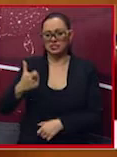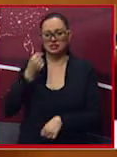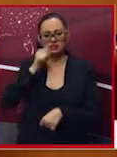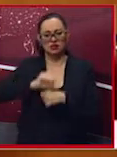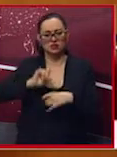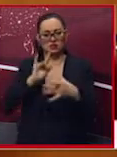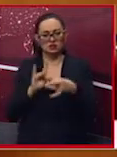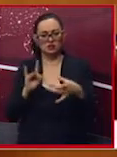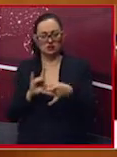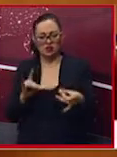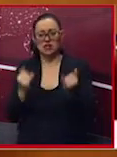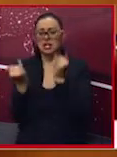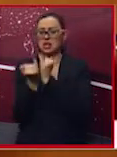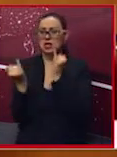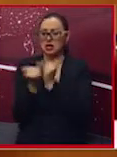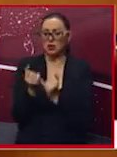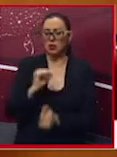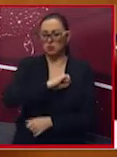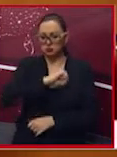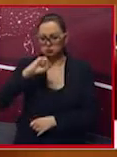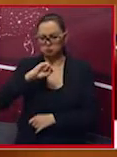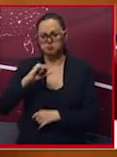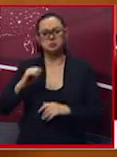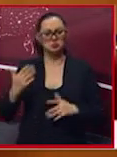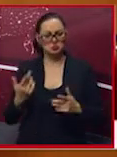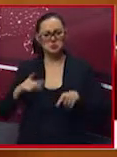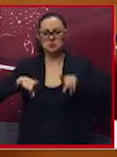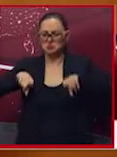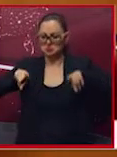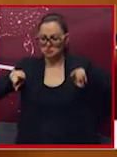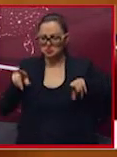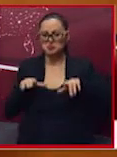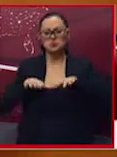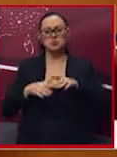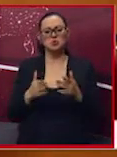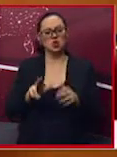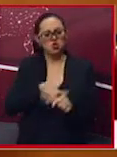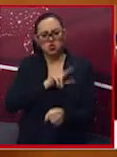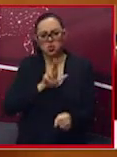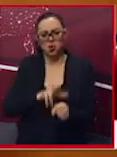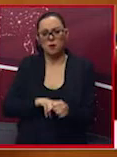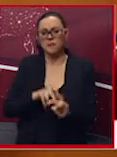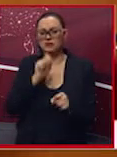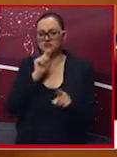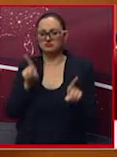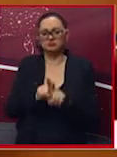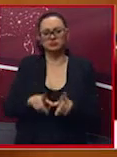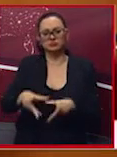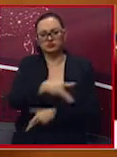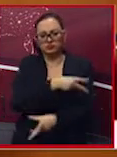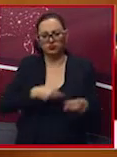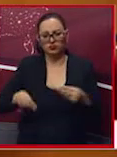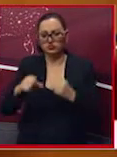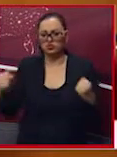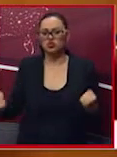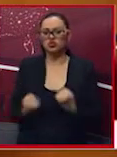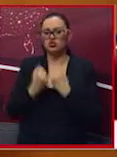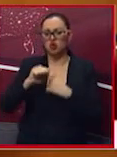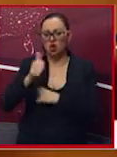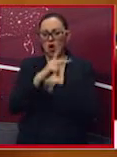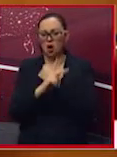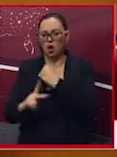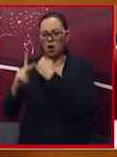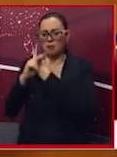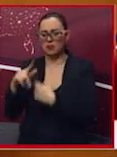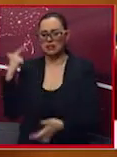secretario, inflación de acuerdo a los rangos y en un tipo de cambio que amortigua los llamados choques externos o